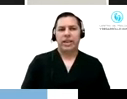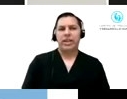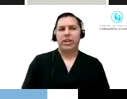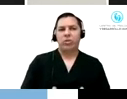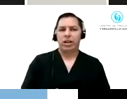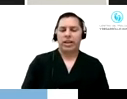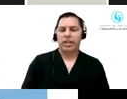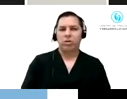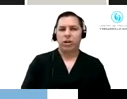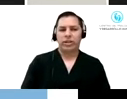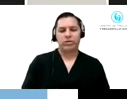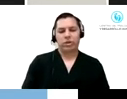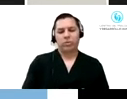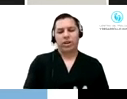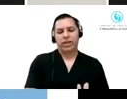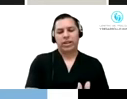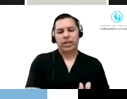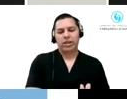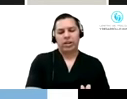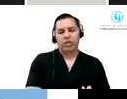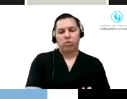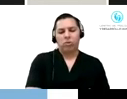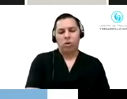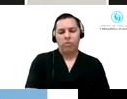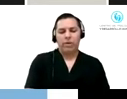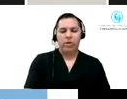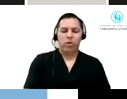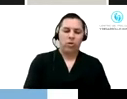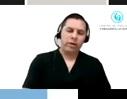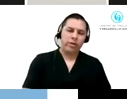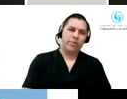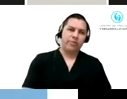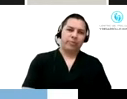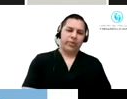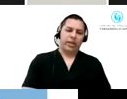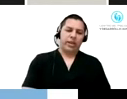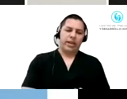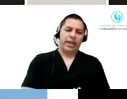de género o al género o al sexo. Usted puede tener un hombre biológico